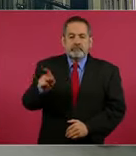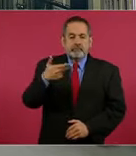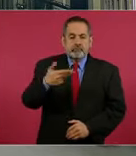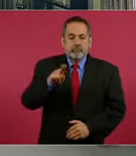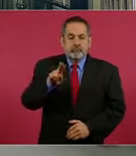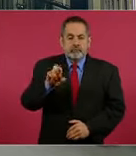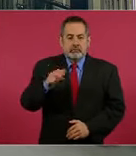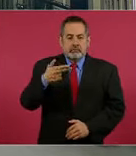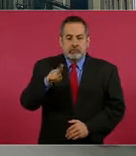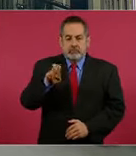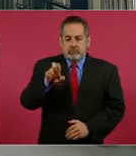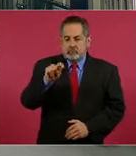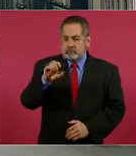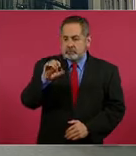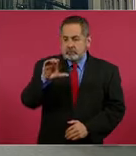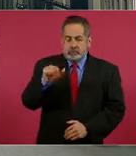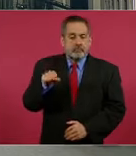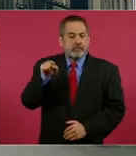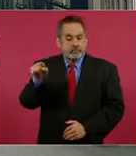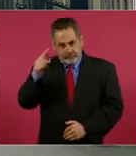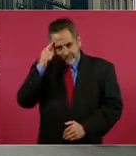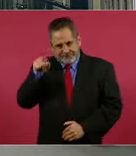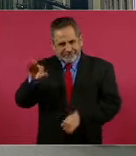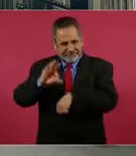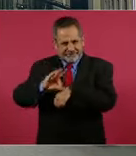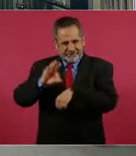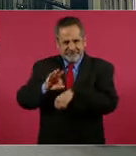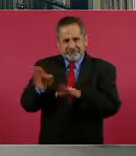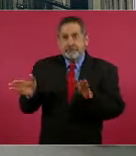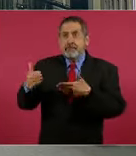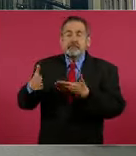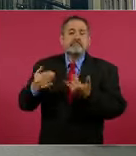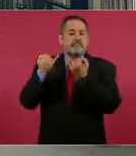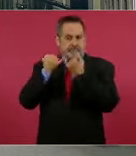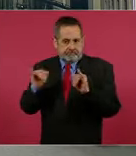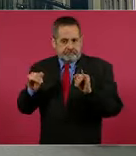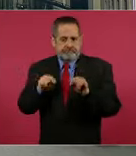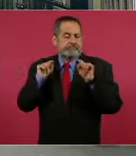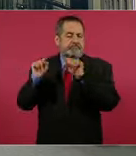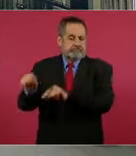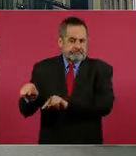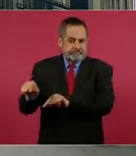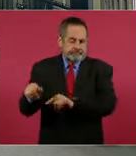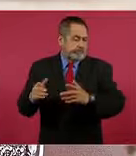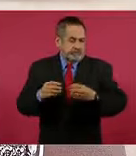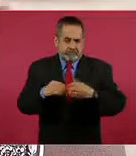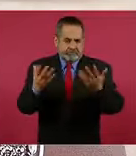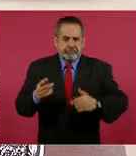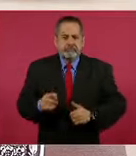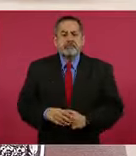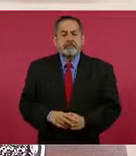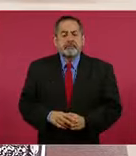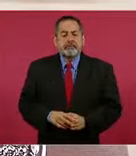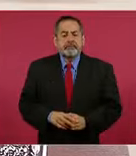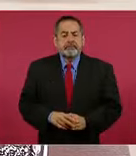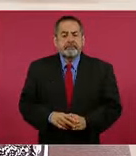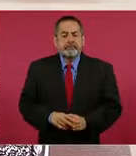en la inauguración de esta farmacia. Está claro que es